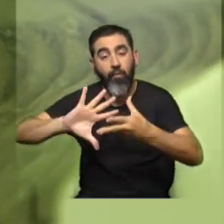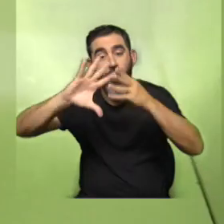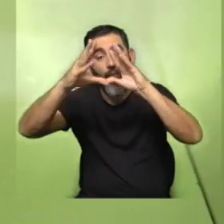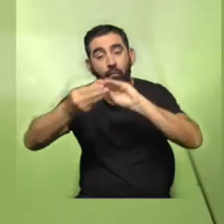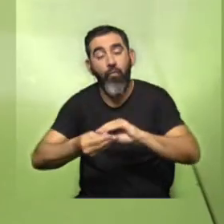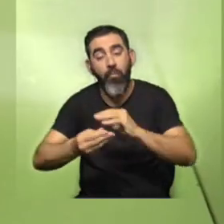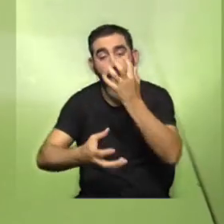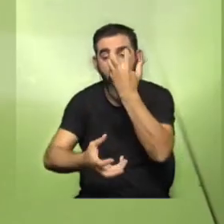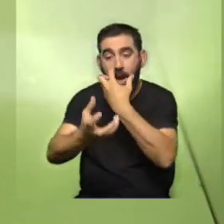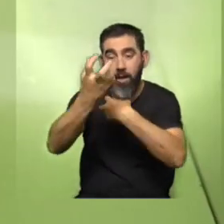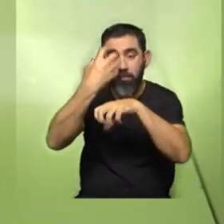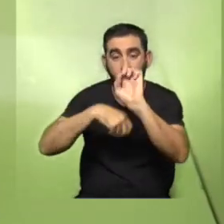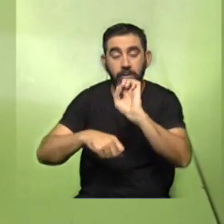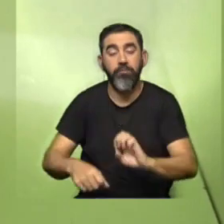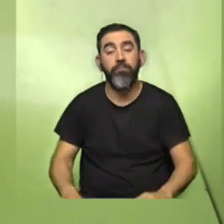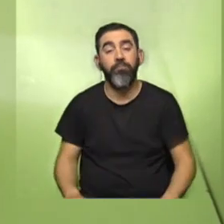formas de animales.